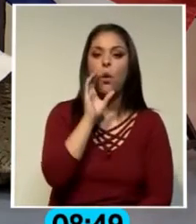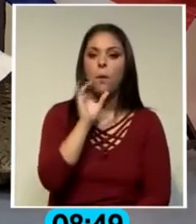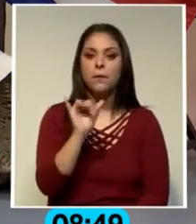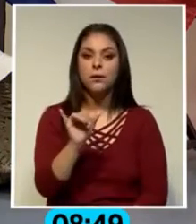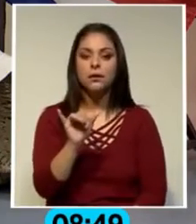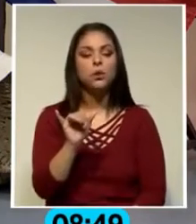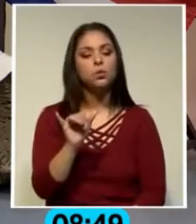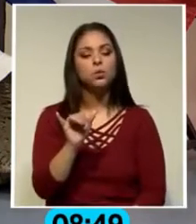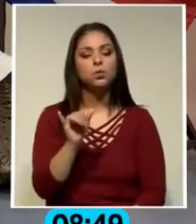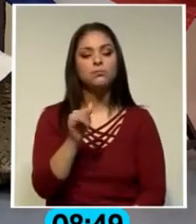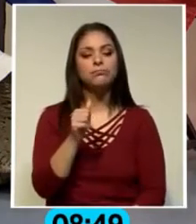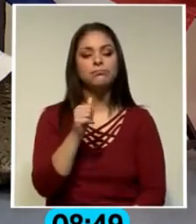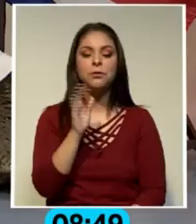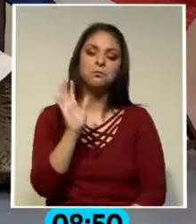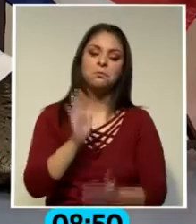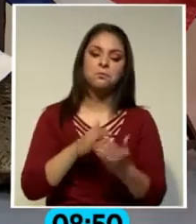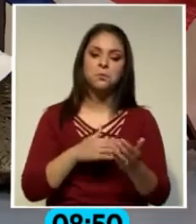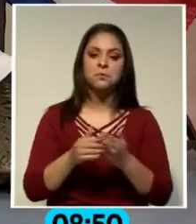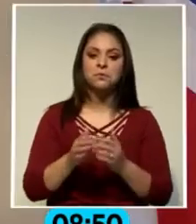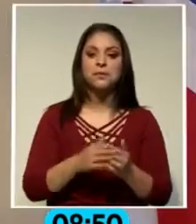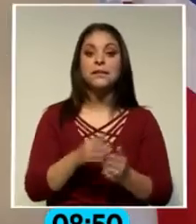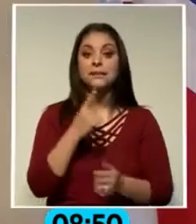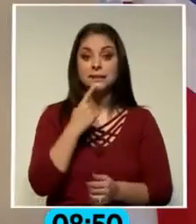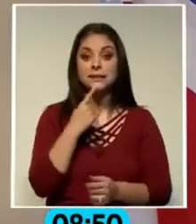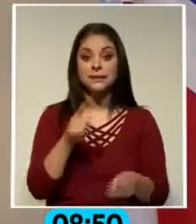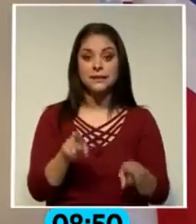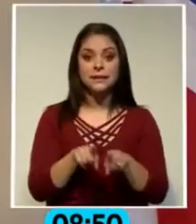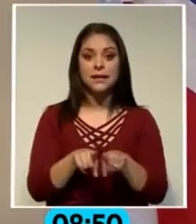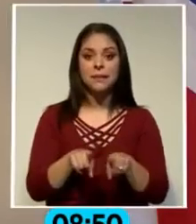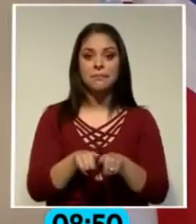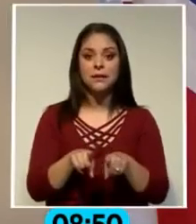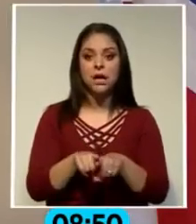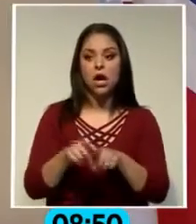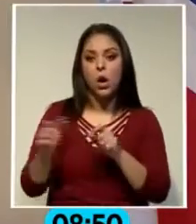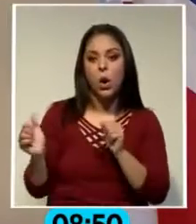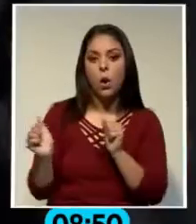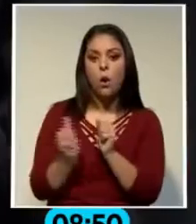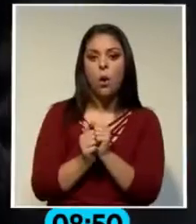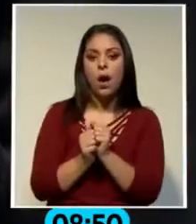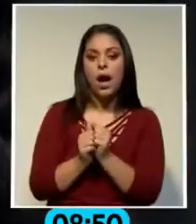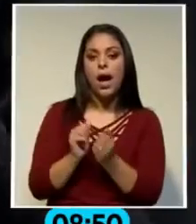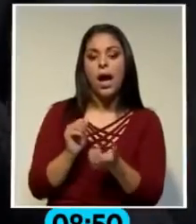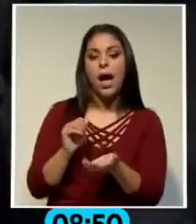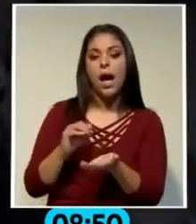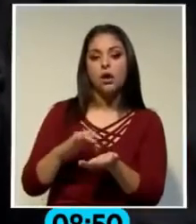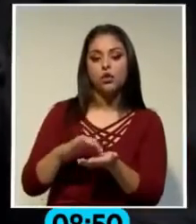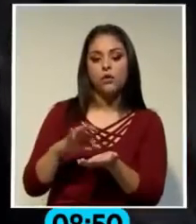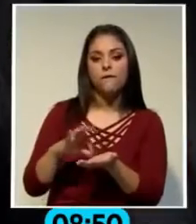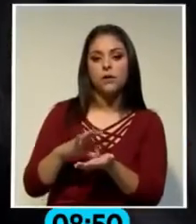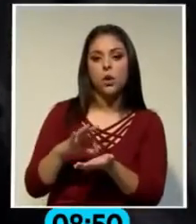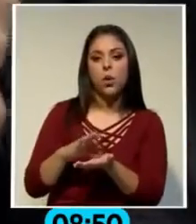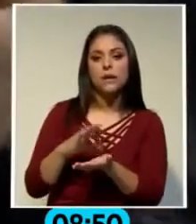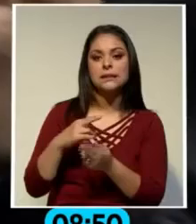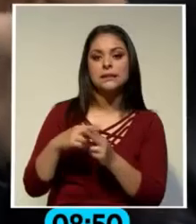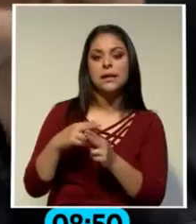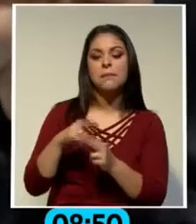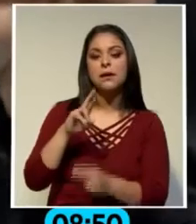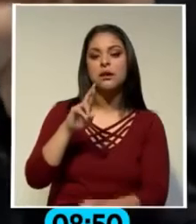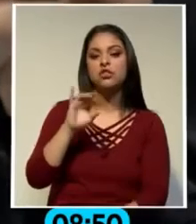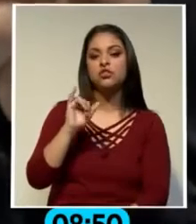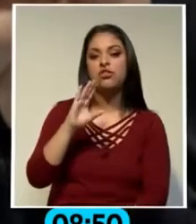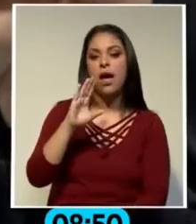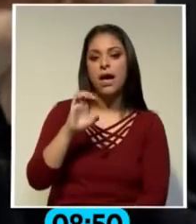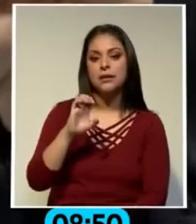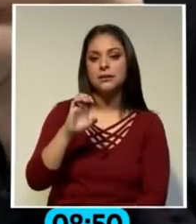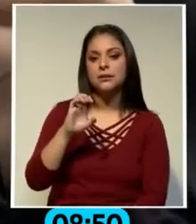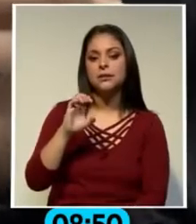con otra. Dice que también lo acompaña muy bien con el rice and beans. Entonces ahí tenemos algo que se llama, y es una bebida muy